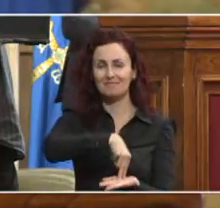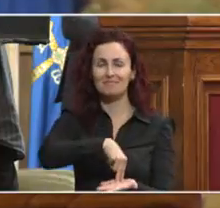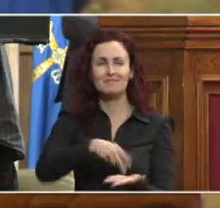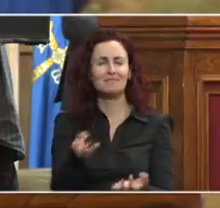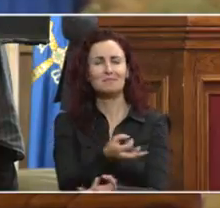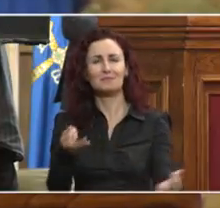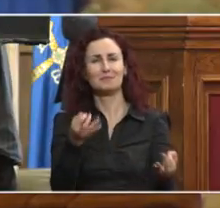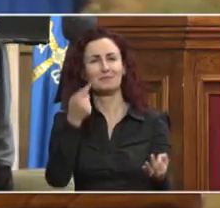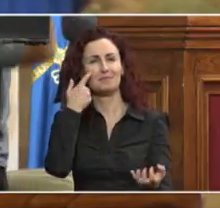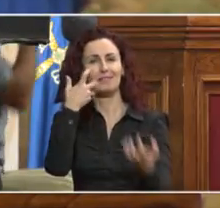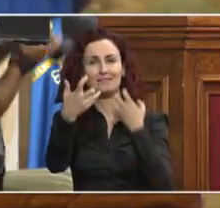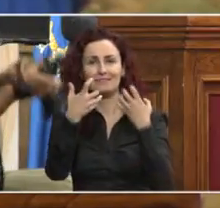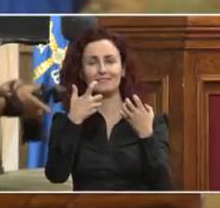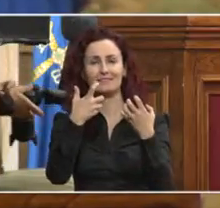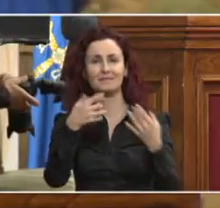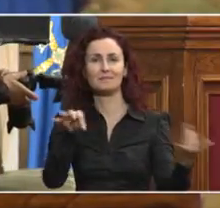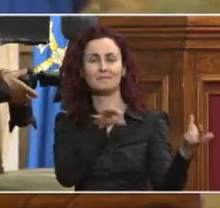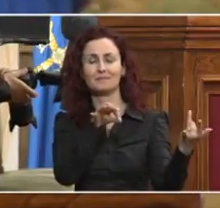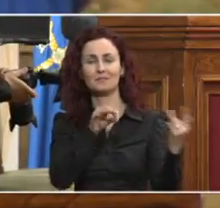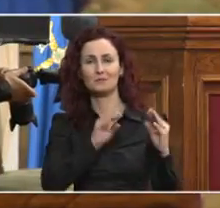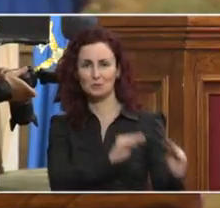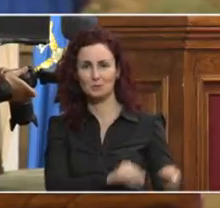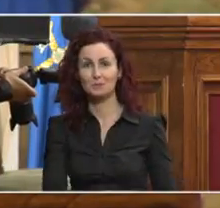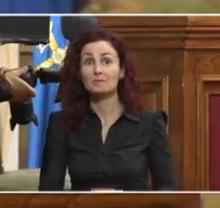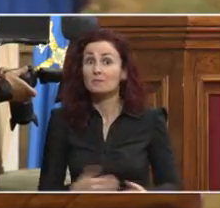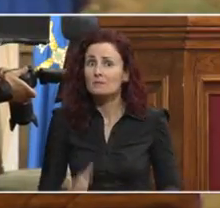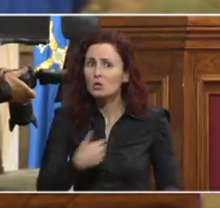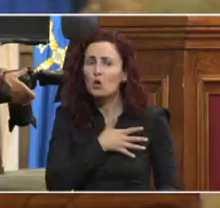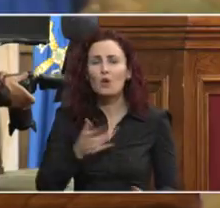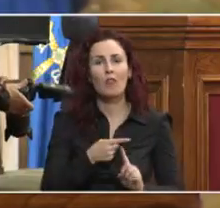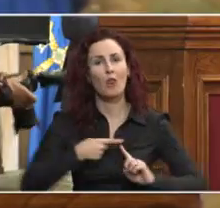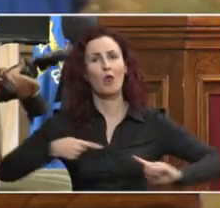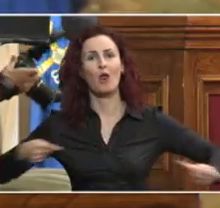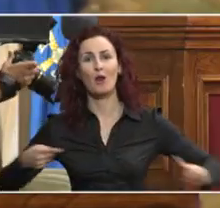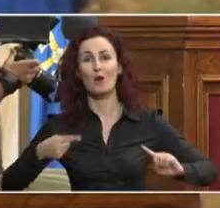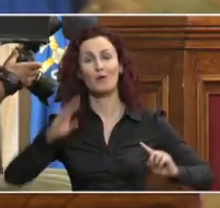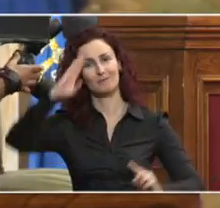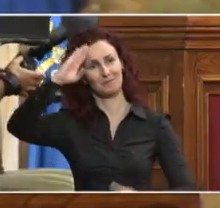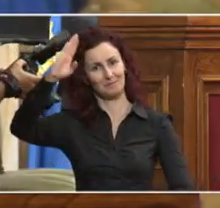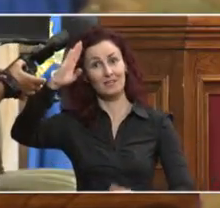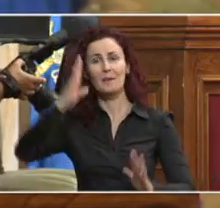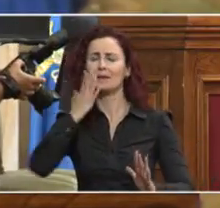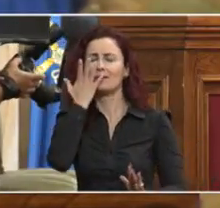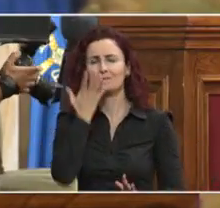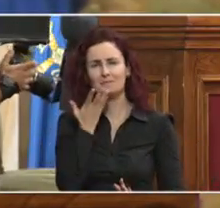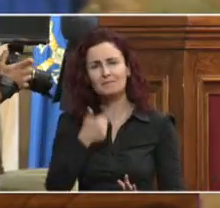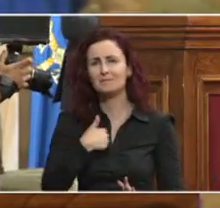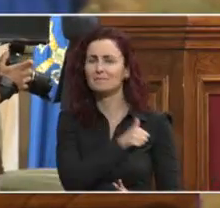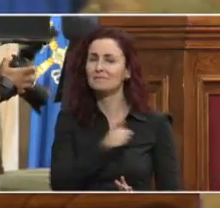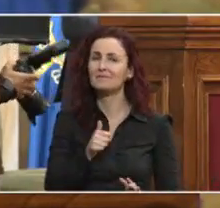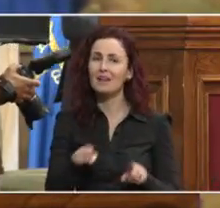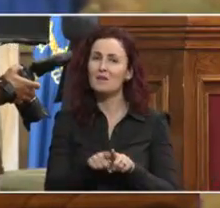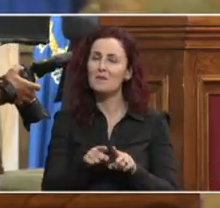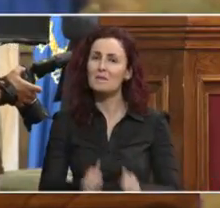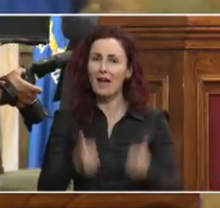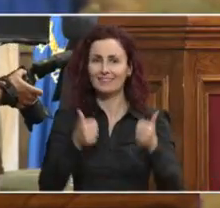geniales artistas como son Lelutier. No quiero extenderme mucho en este saludo, pero sí me gustaría remarcar